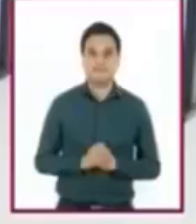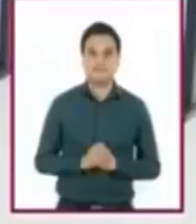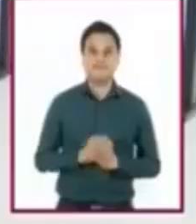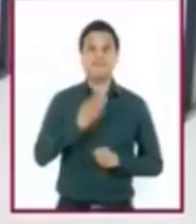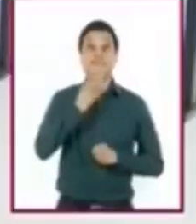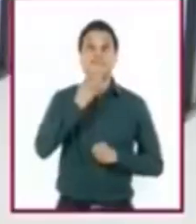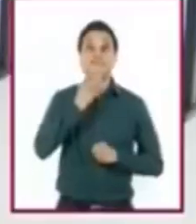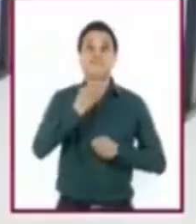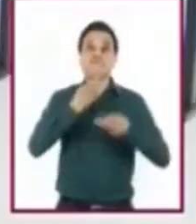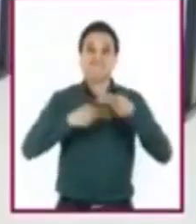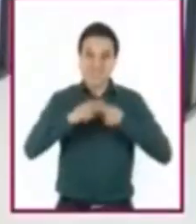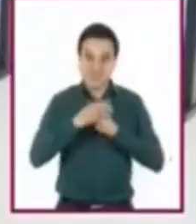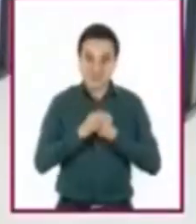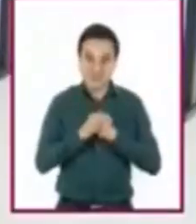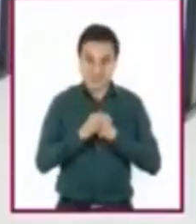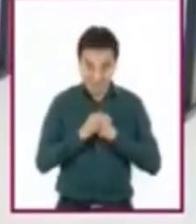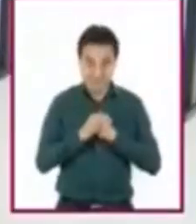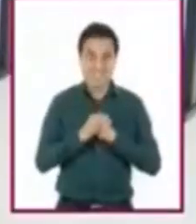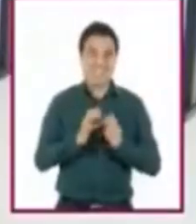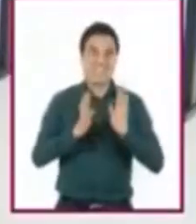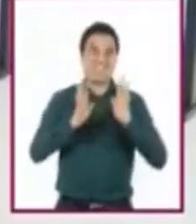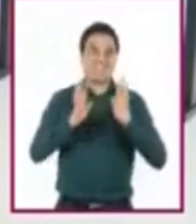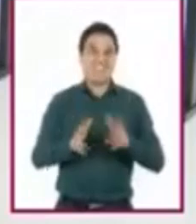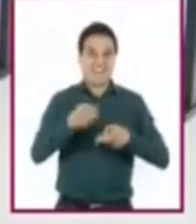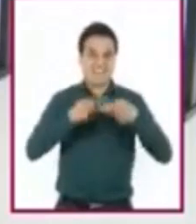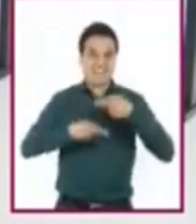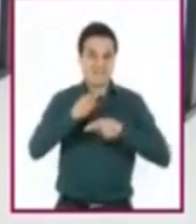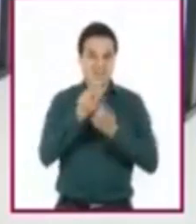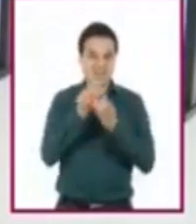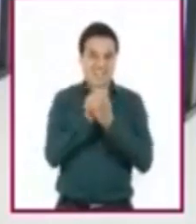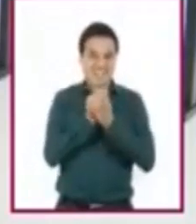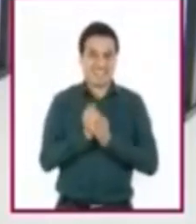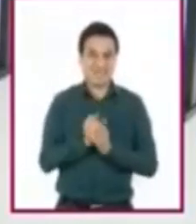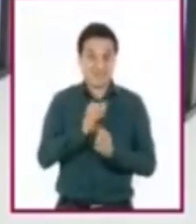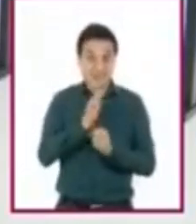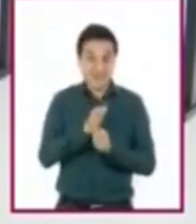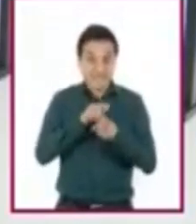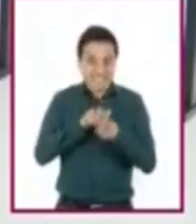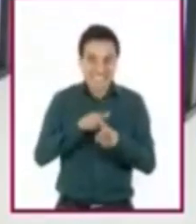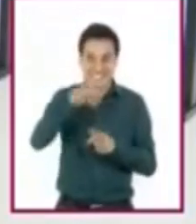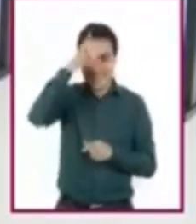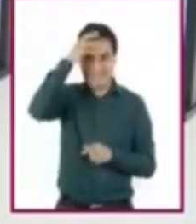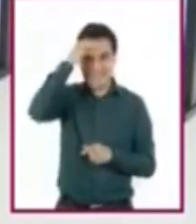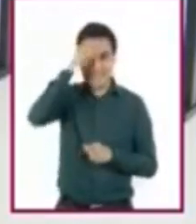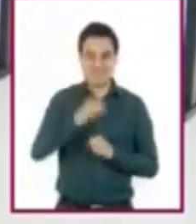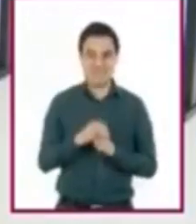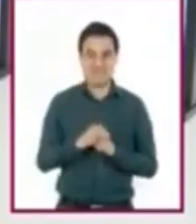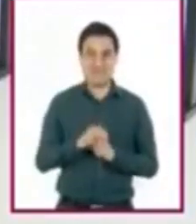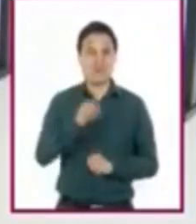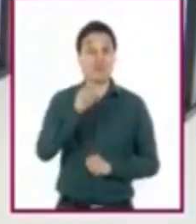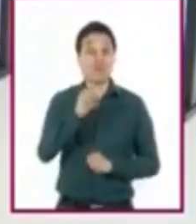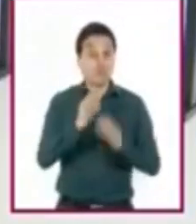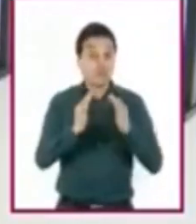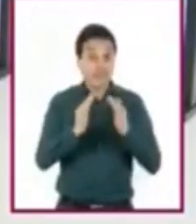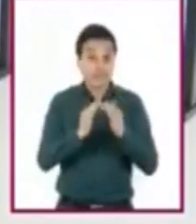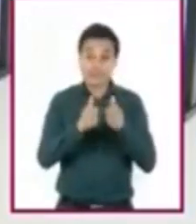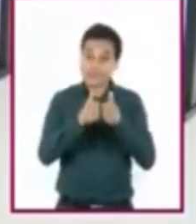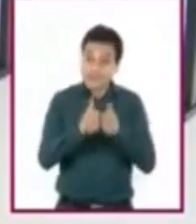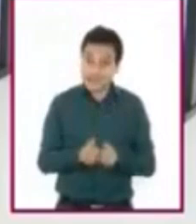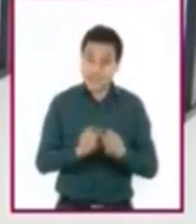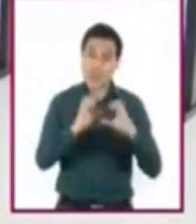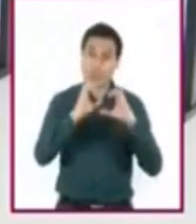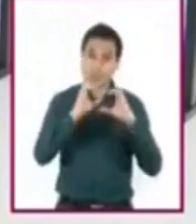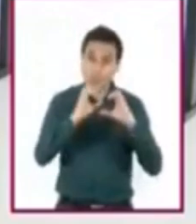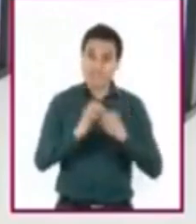Bienvenidas y bienvenidos a Regreso a Clases, la nueva propuesta para seguir aprendiendo. Los invitamos a permanecer en casa, cuidarse y seguir